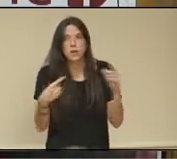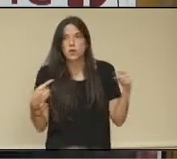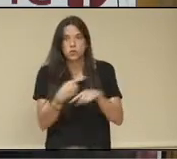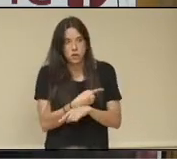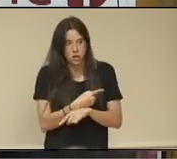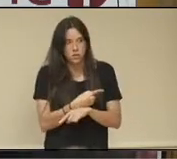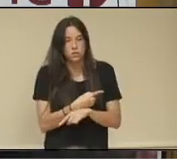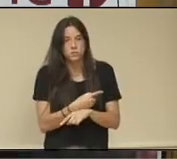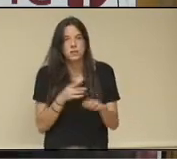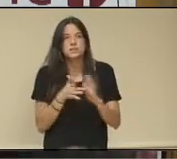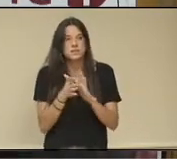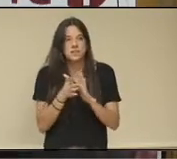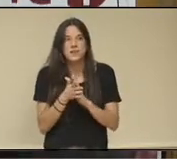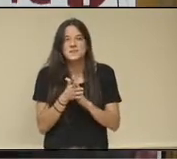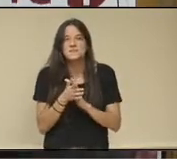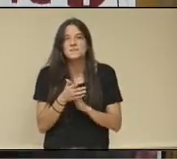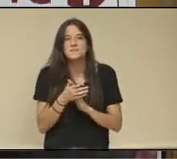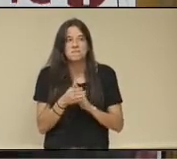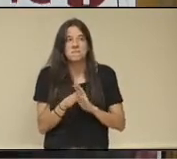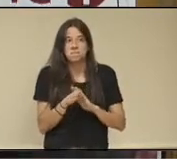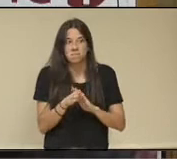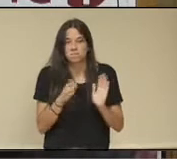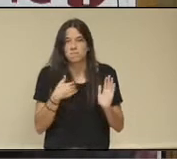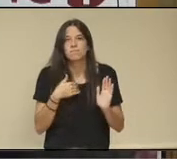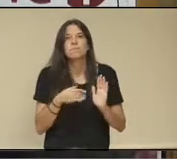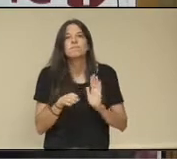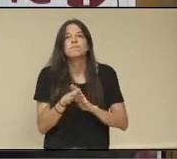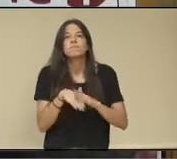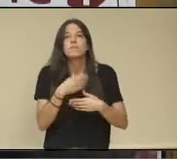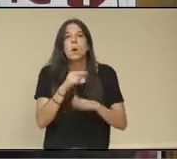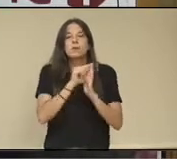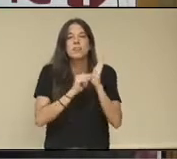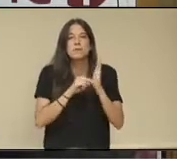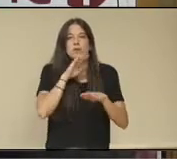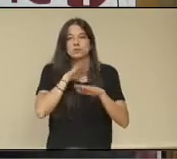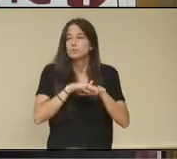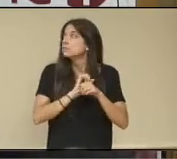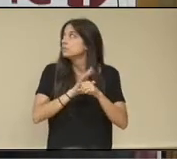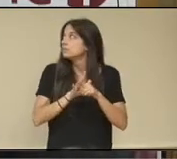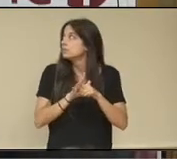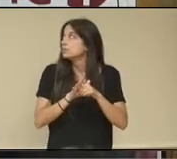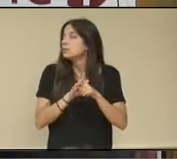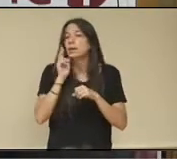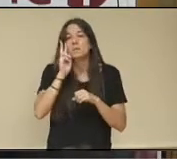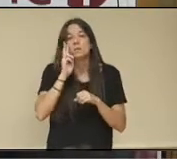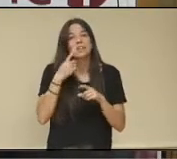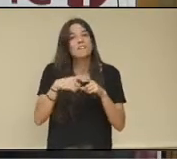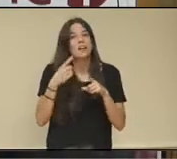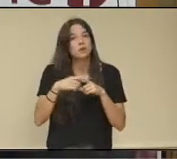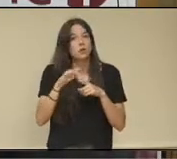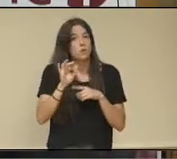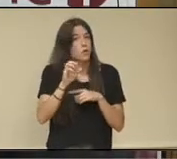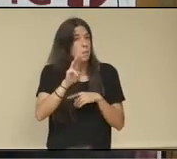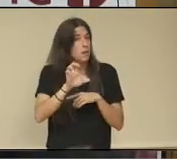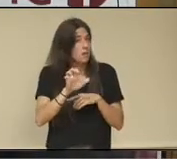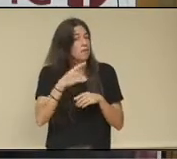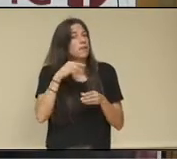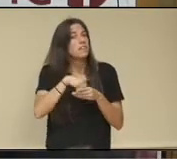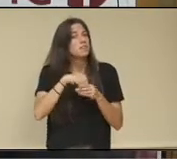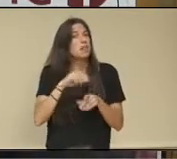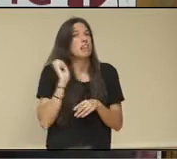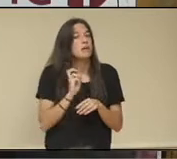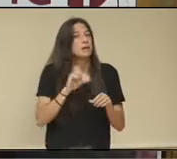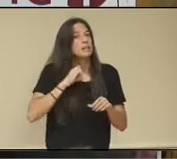es, siguiendo los principios de Koch, lo que hacemos es, vimos que este factor FOP en cepas clínicas se transmitía